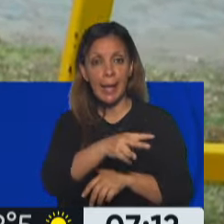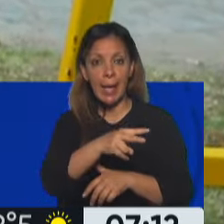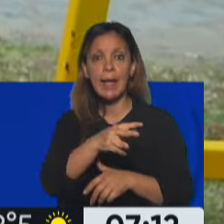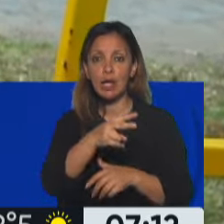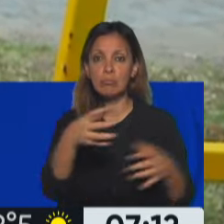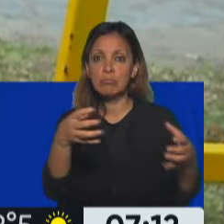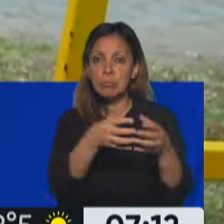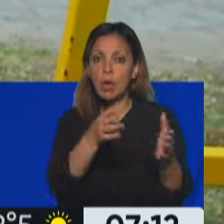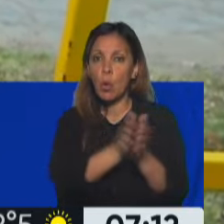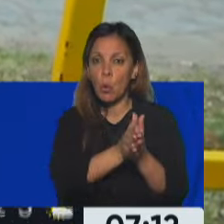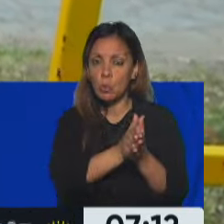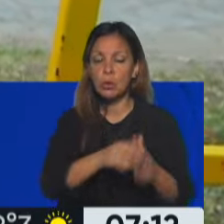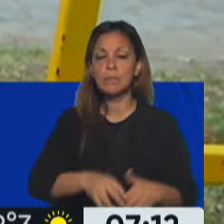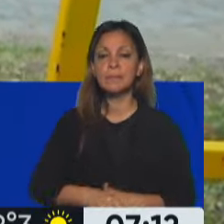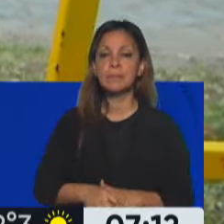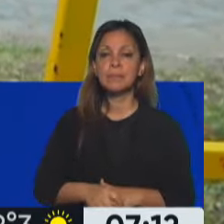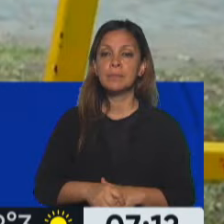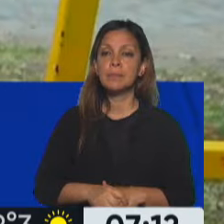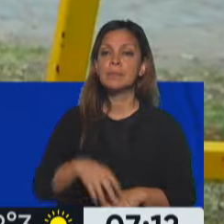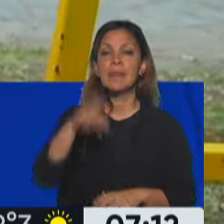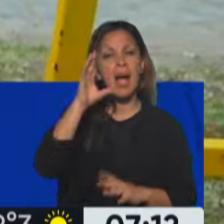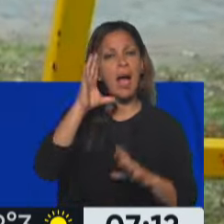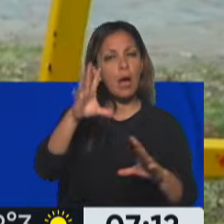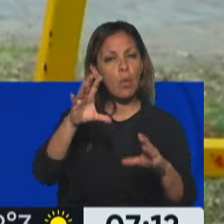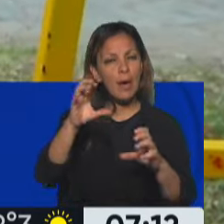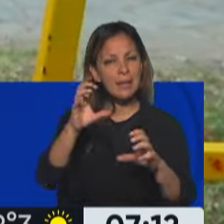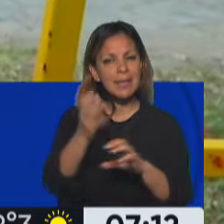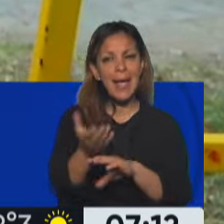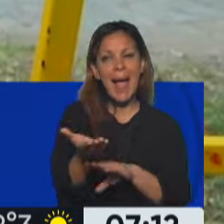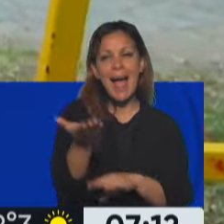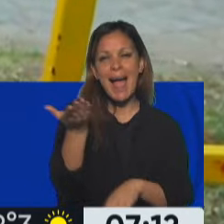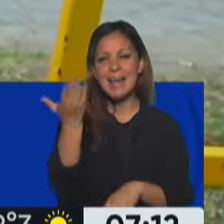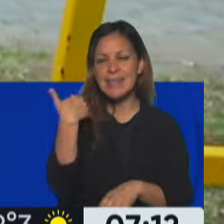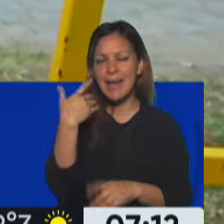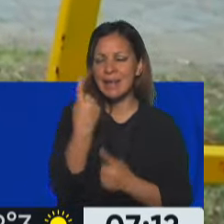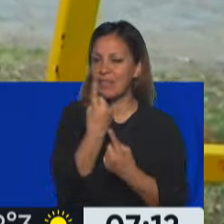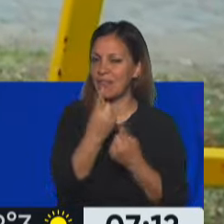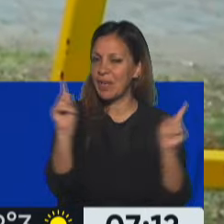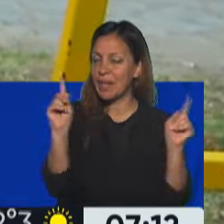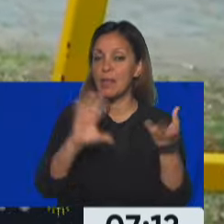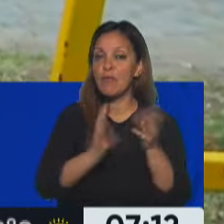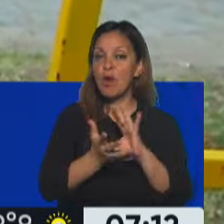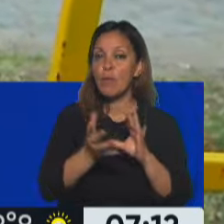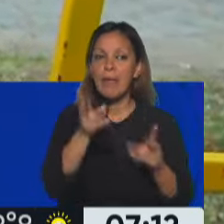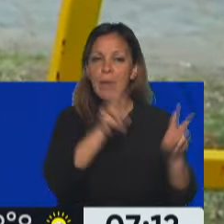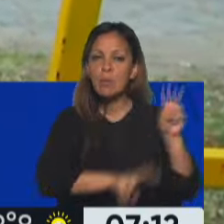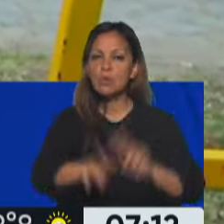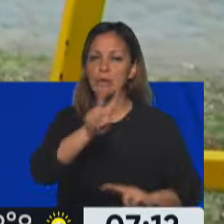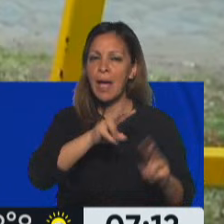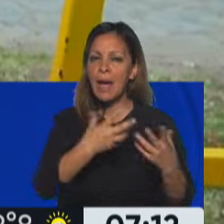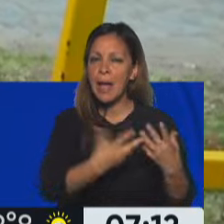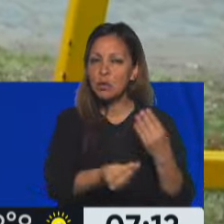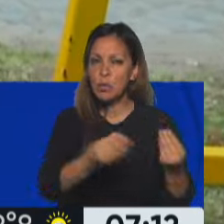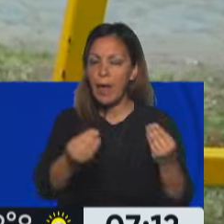fue encontrada. Recordemos que ayer hubo un cambio muy fuerte de estrategia a la hora de rescatar y de buscar a las personas